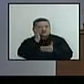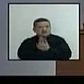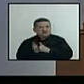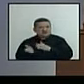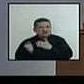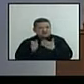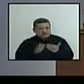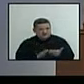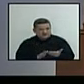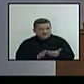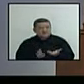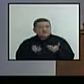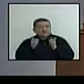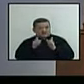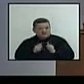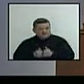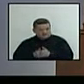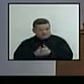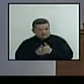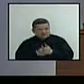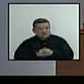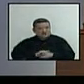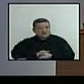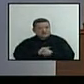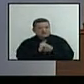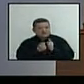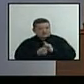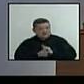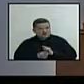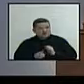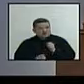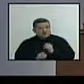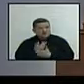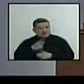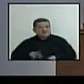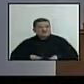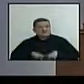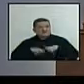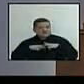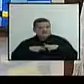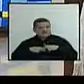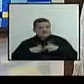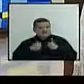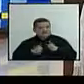sigamos también en la vida nueva de la resurrección.